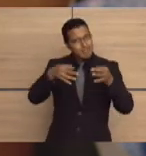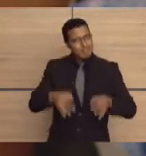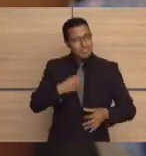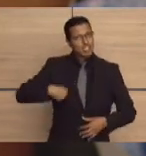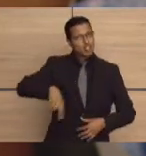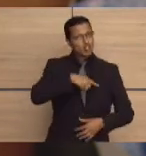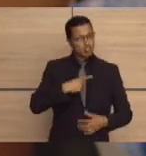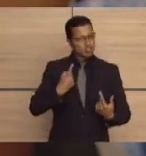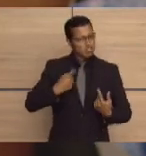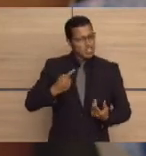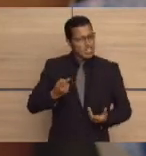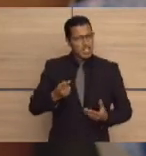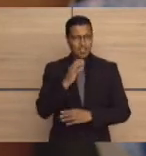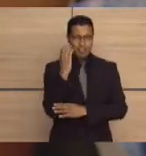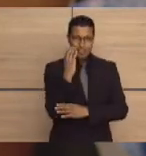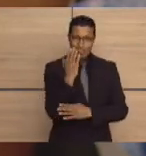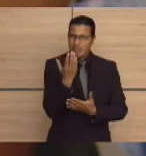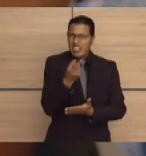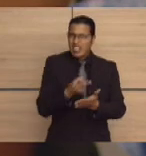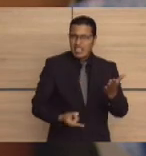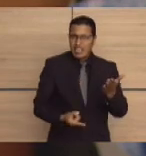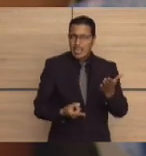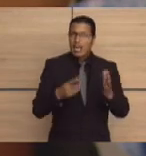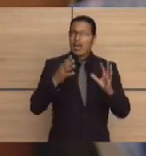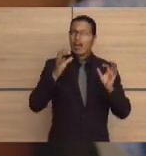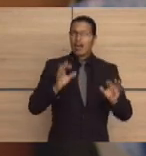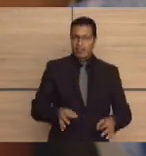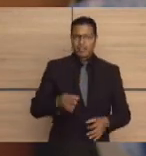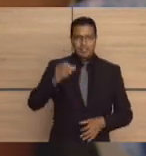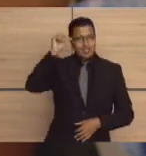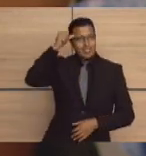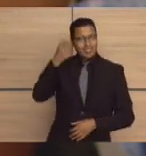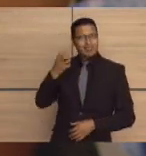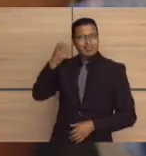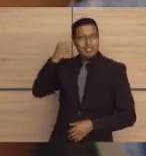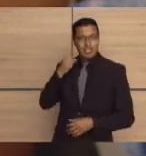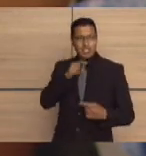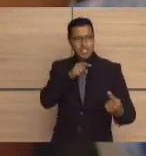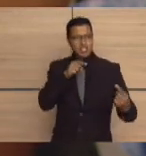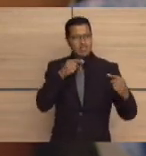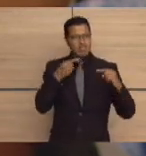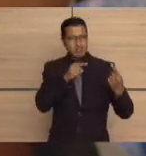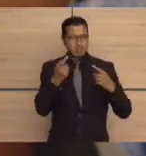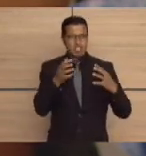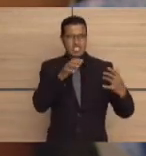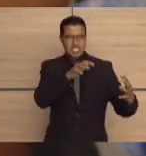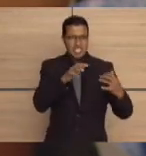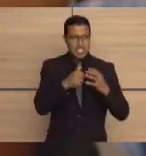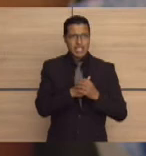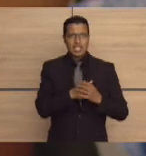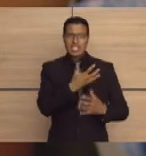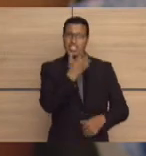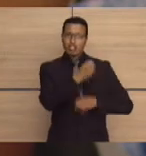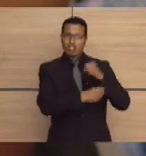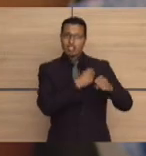somos como país. Ese conflicto entre el país de los cinco siglos y el país